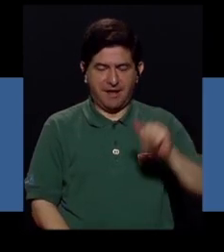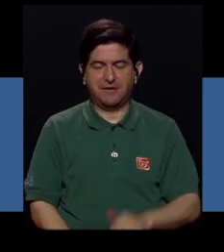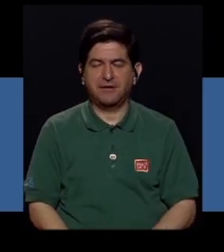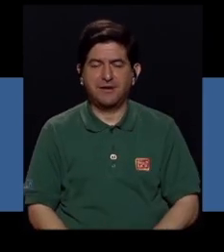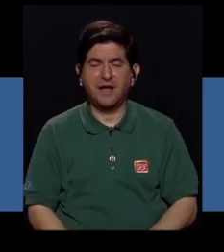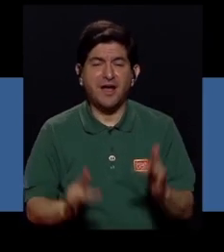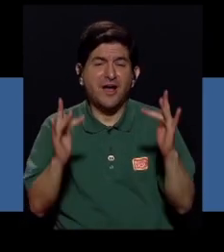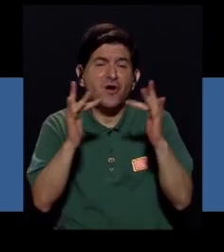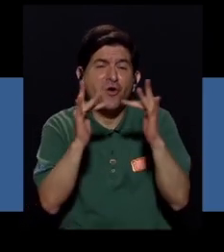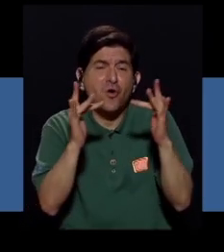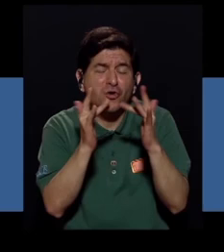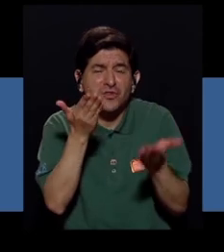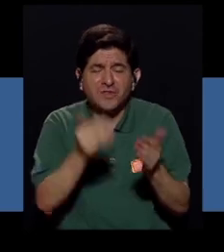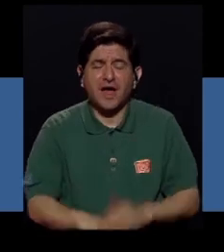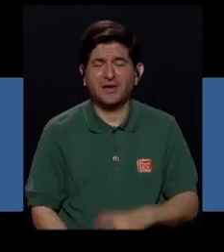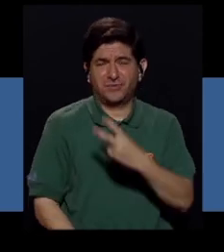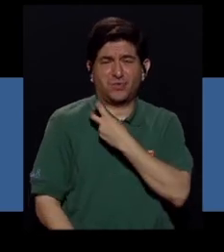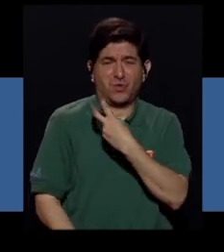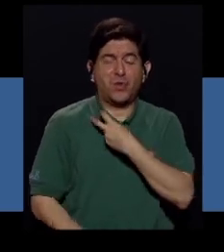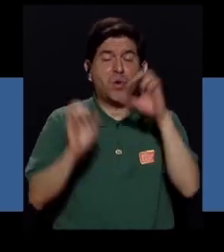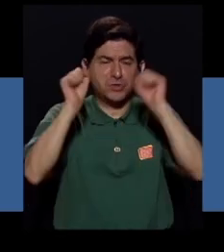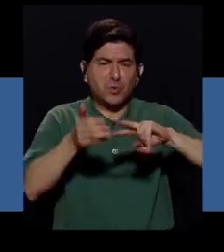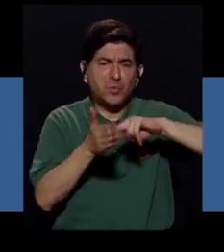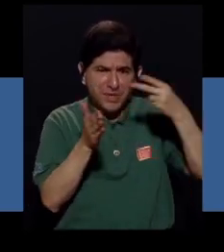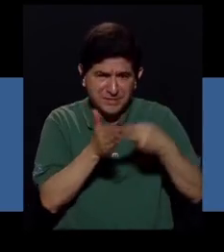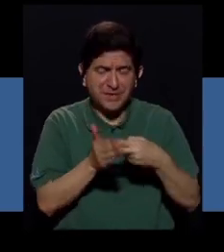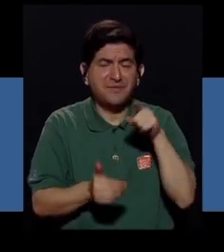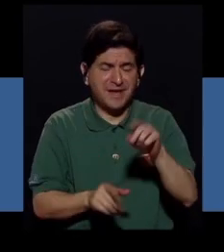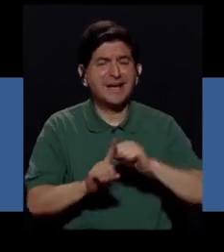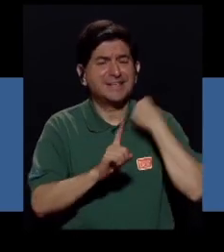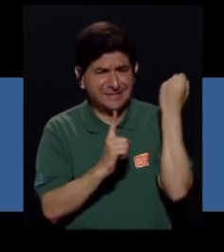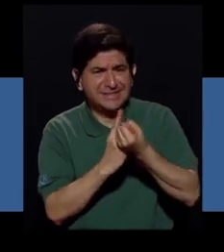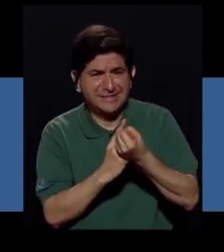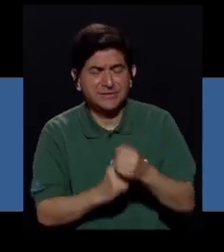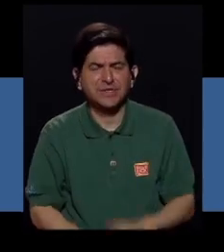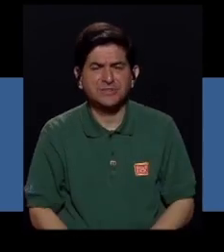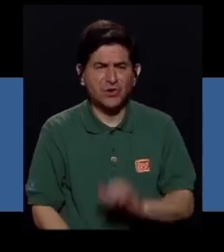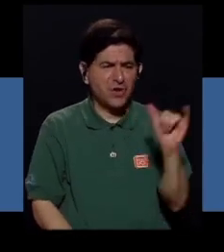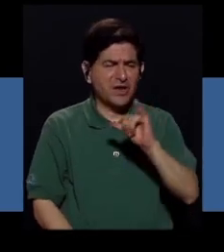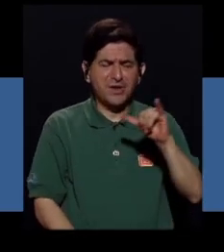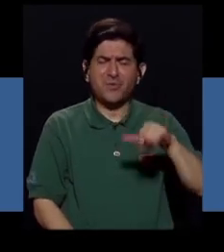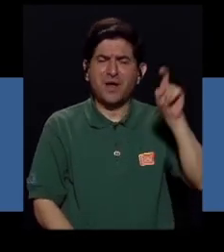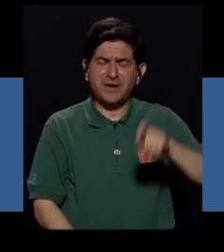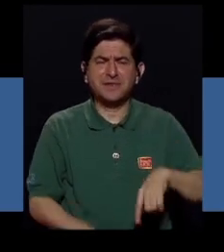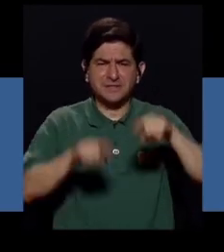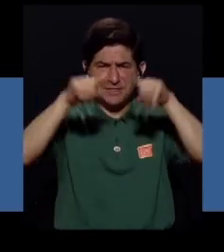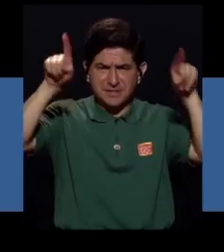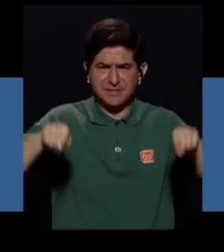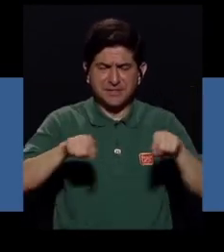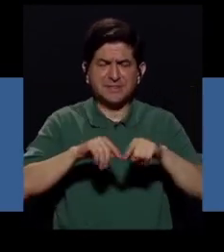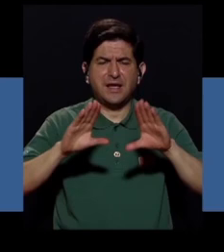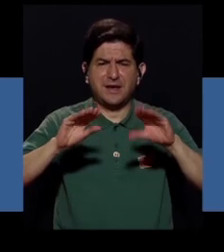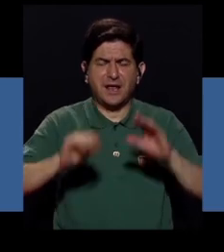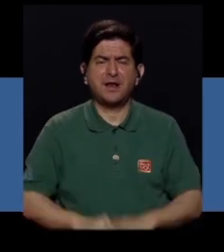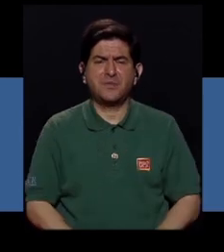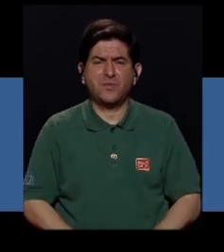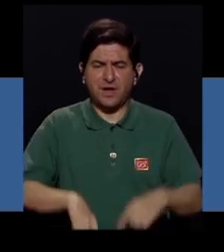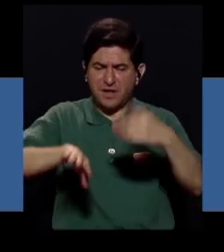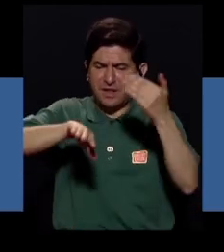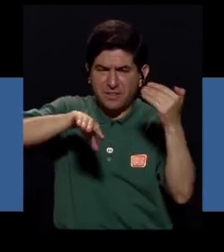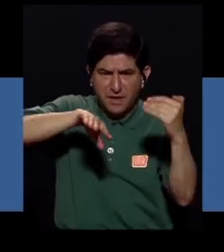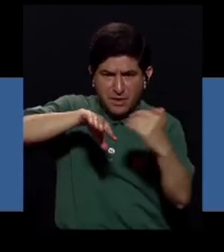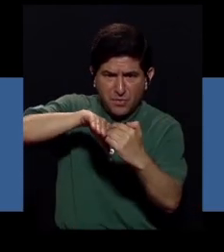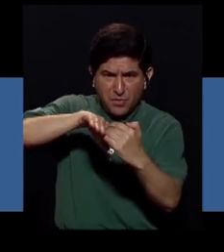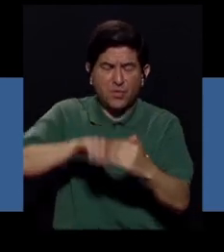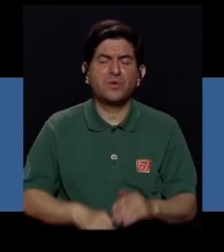Cualquier contacto entre los huesos puede generarme una úlcera, entonces le vamos a colocar también una almohada en medio de las piernas. Vamos a